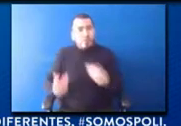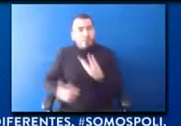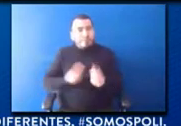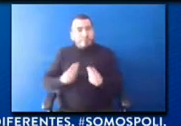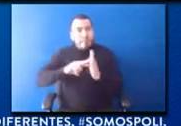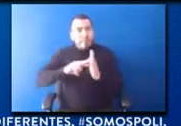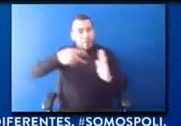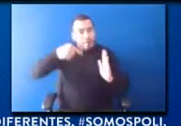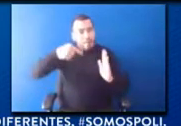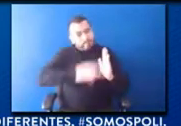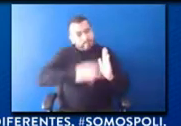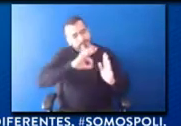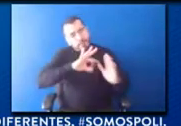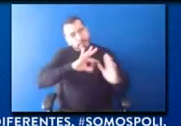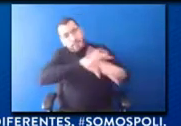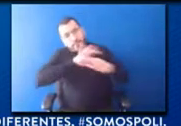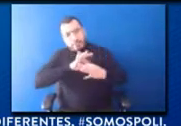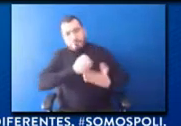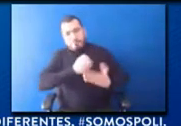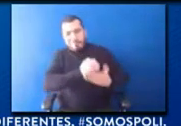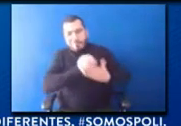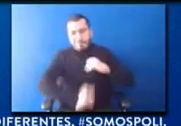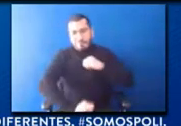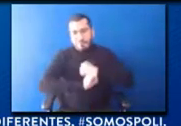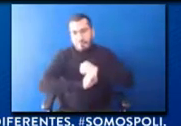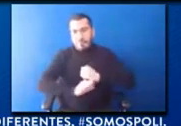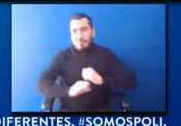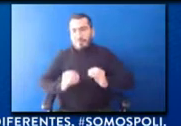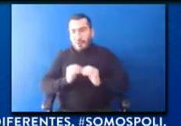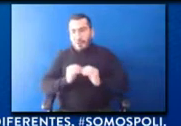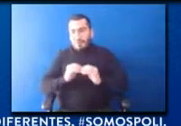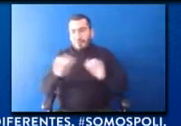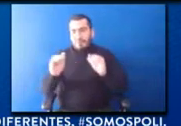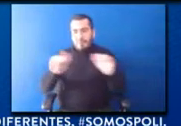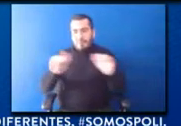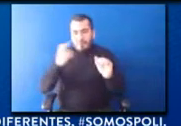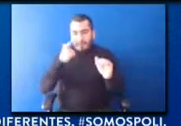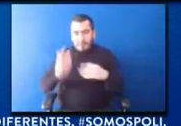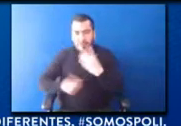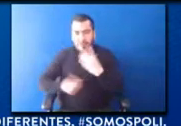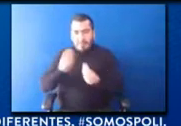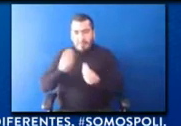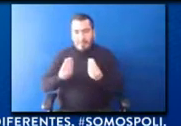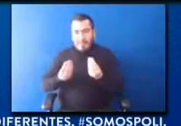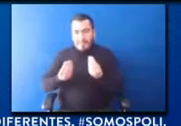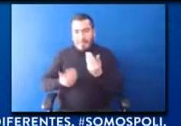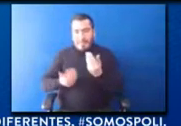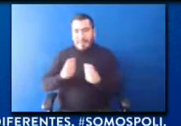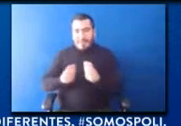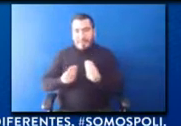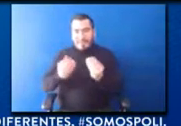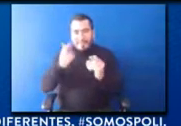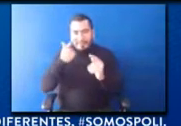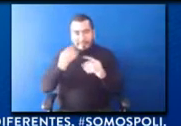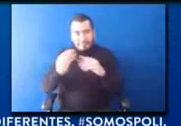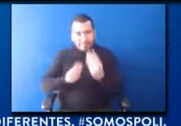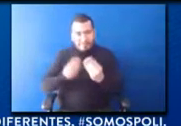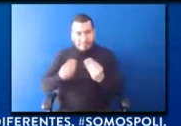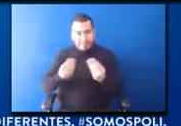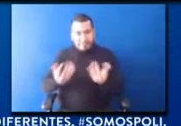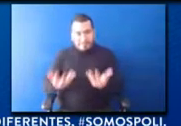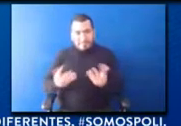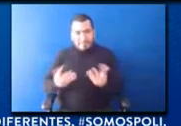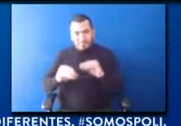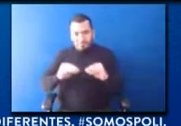tecnología, es fundamental de todo este escenario. ¿Cuáles son los cambios que nosotros vemos fundamentales en el entorno, en el relacionamiento de cada una de